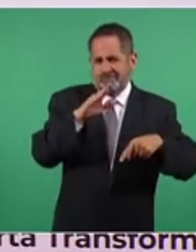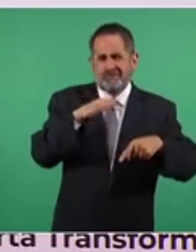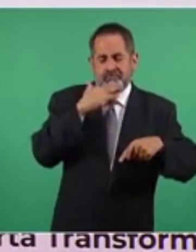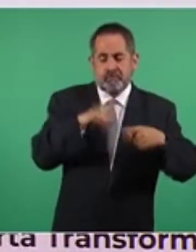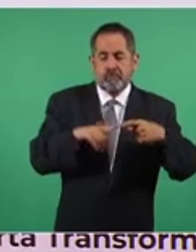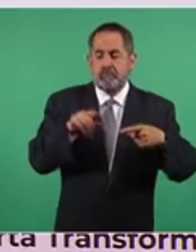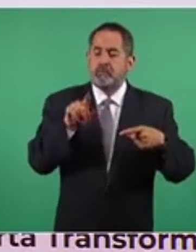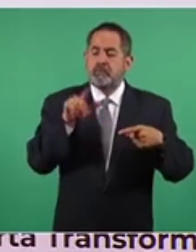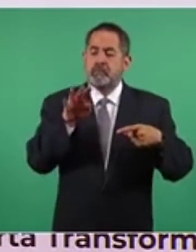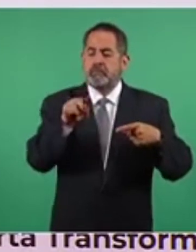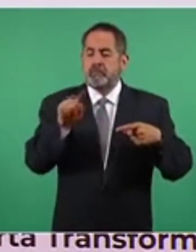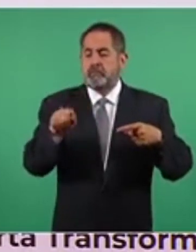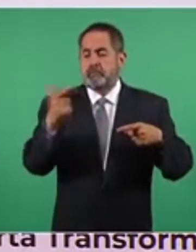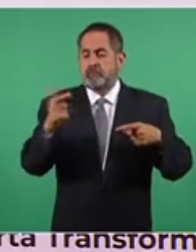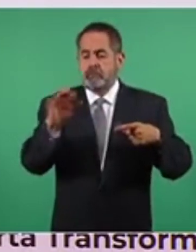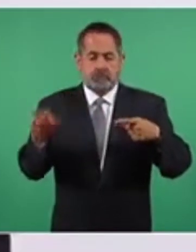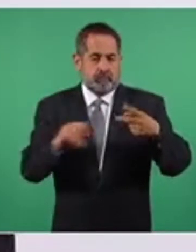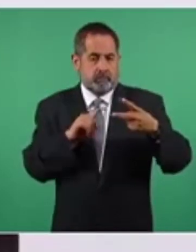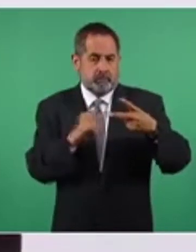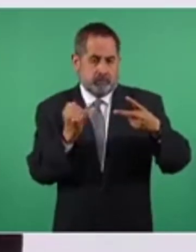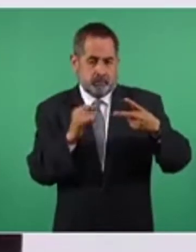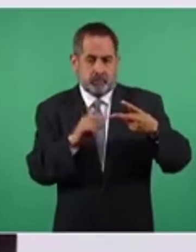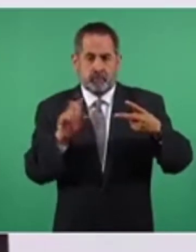19.7%. Igual,